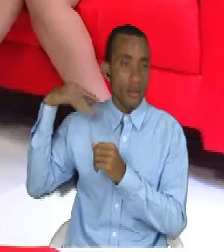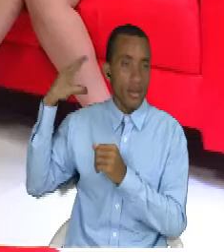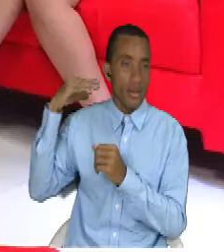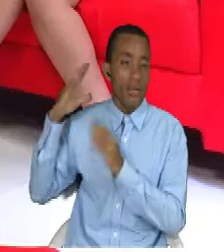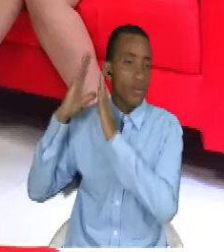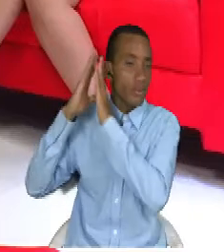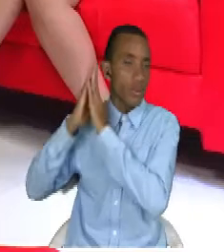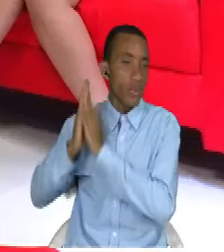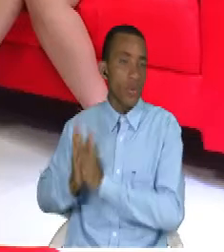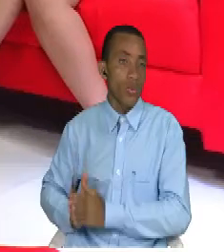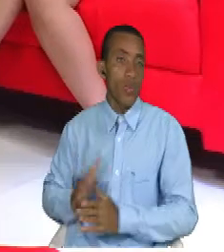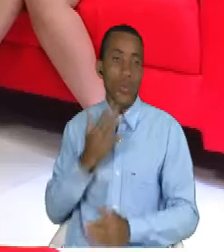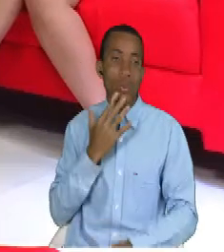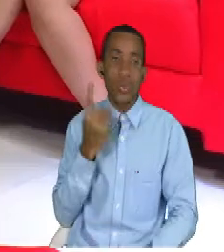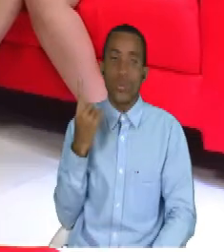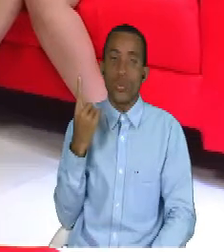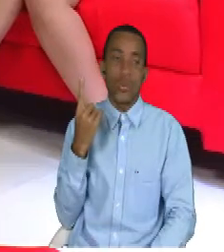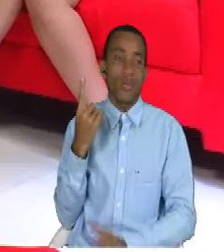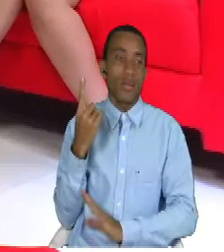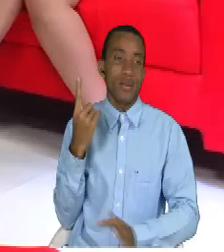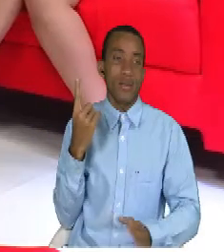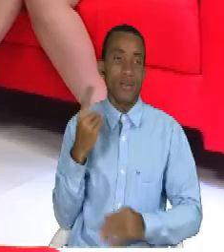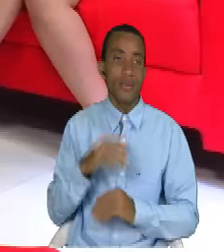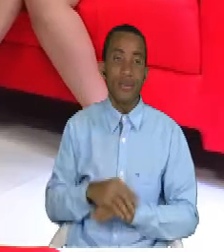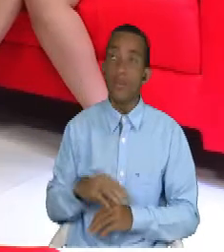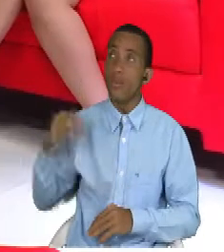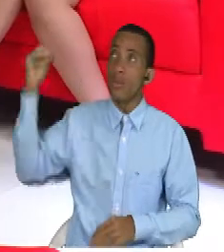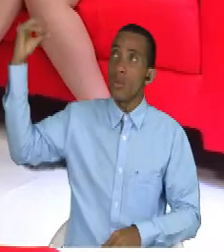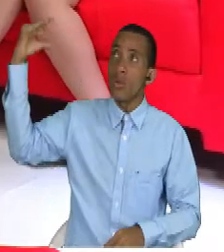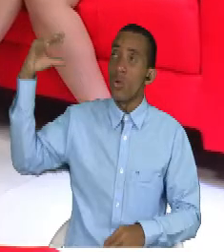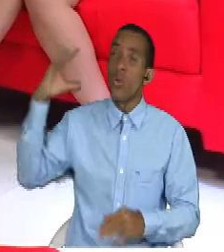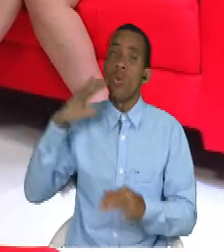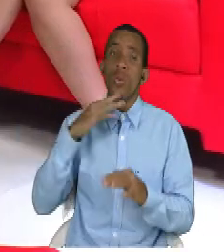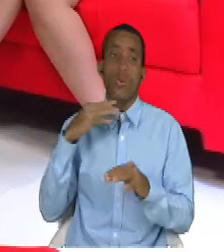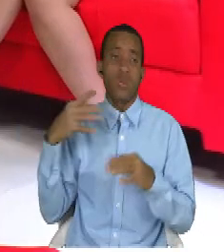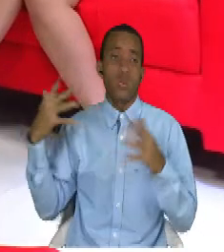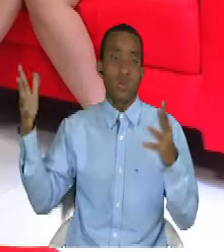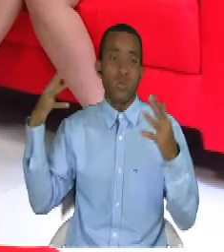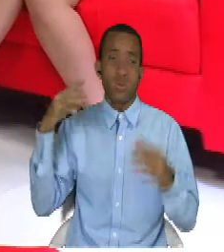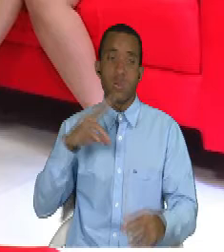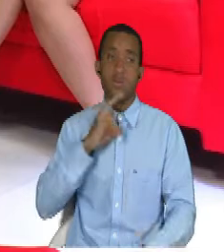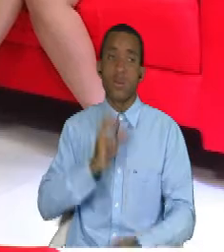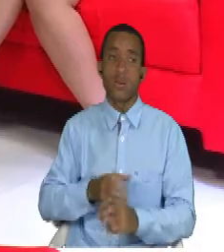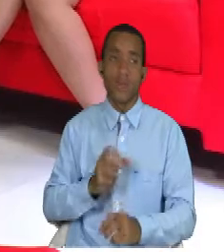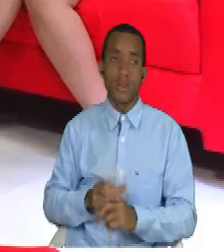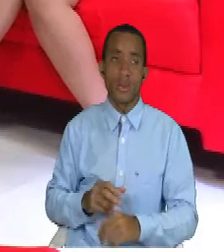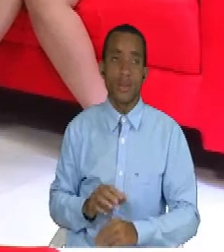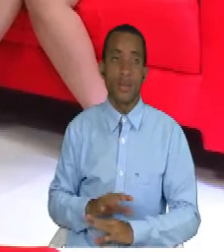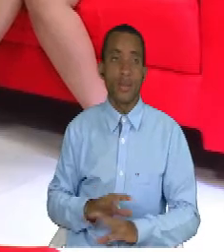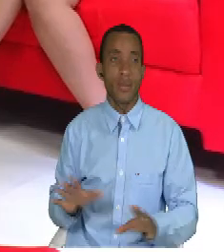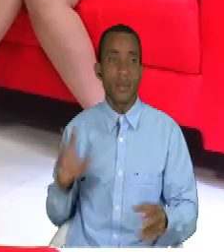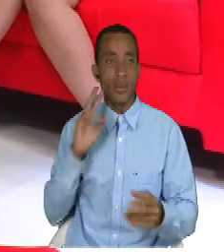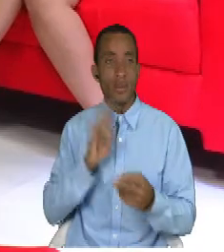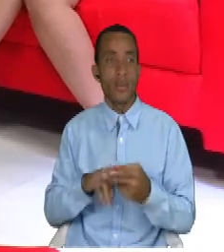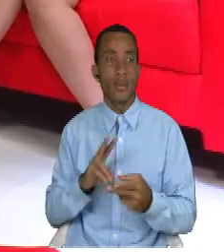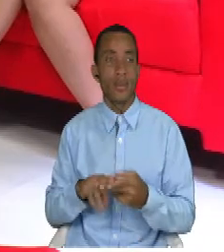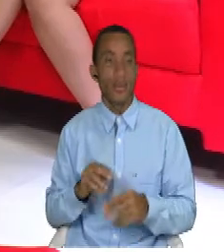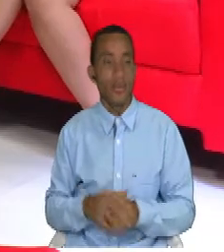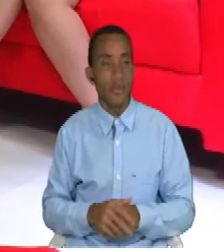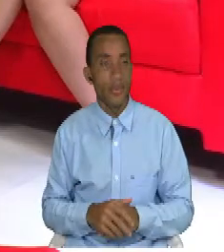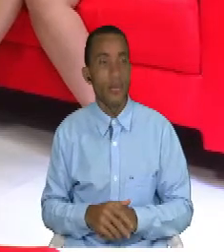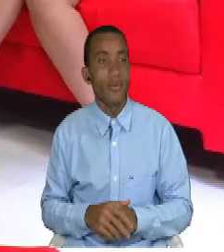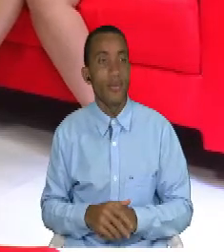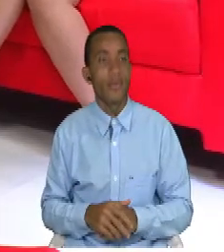cabello porque mantenerlo con este clima con este sol es demasiado difícil en barrancabermeja porque me va con estudiantes si